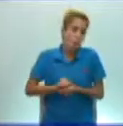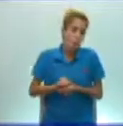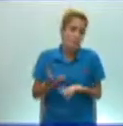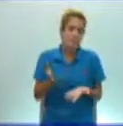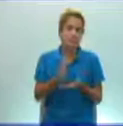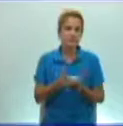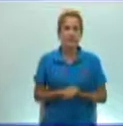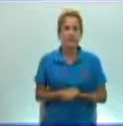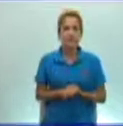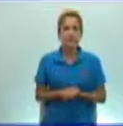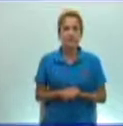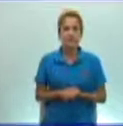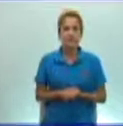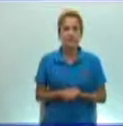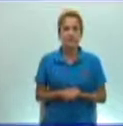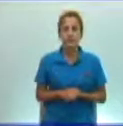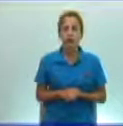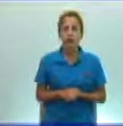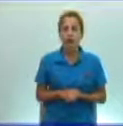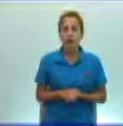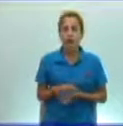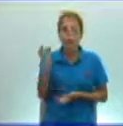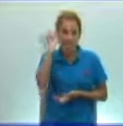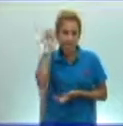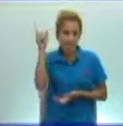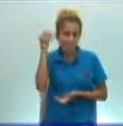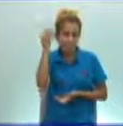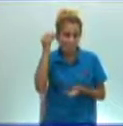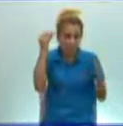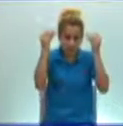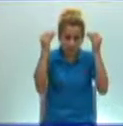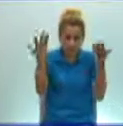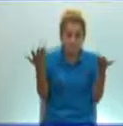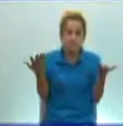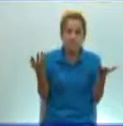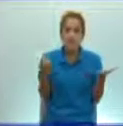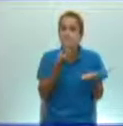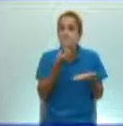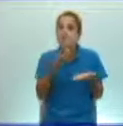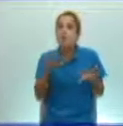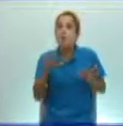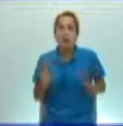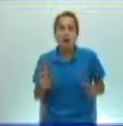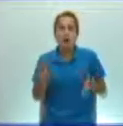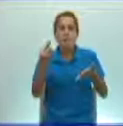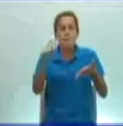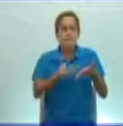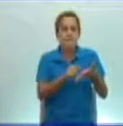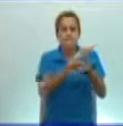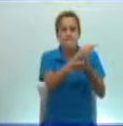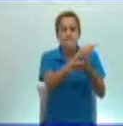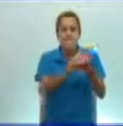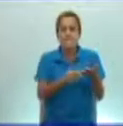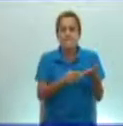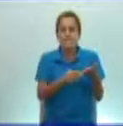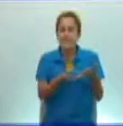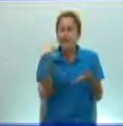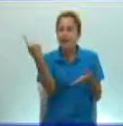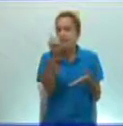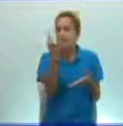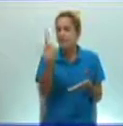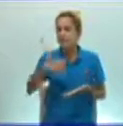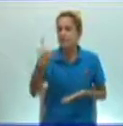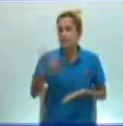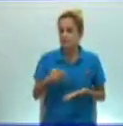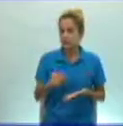Teniendo en cuenta este análisis, estamos en condiciones de contestar esta primera actividad